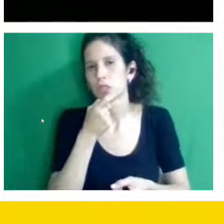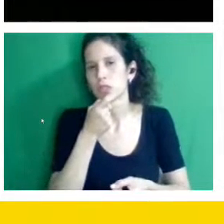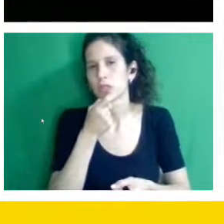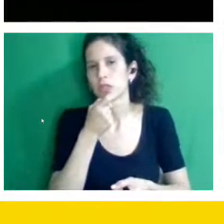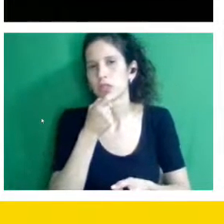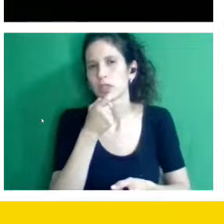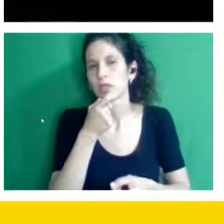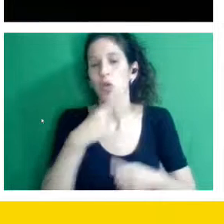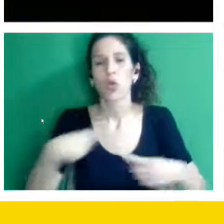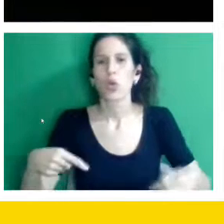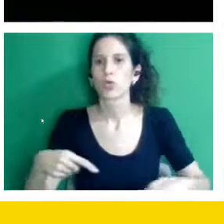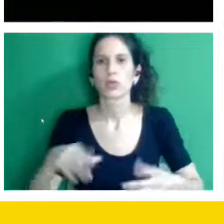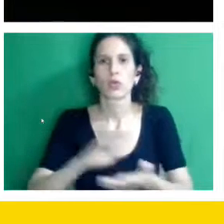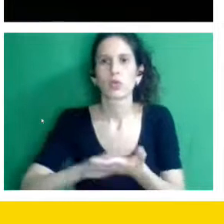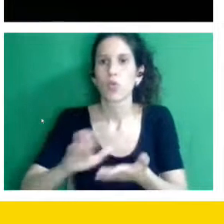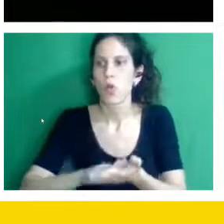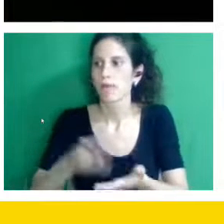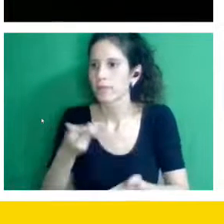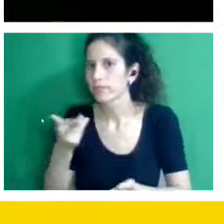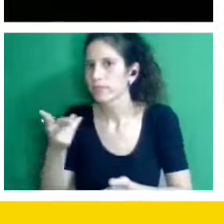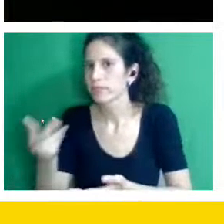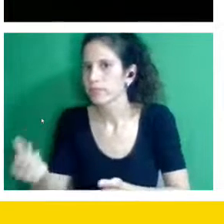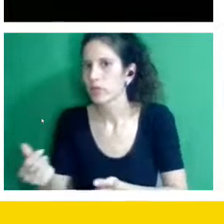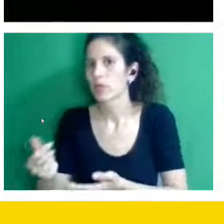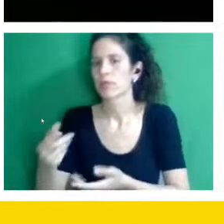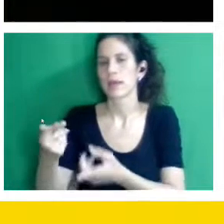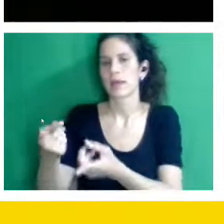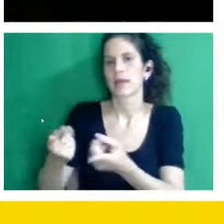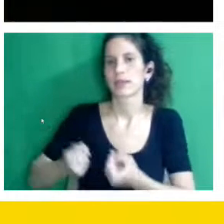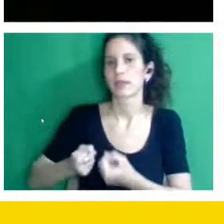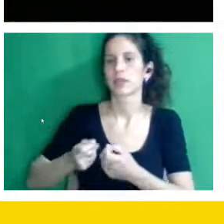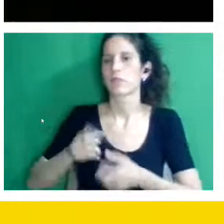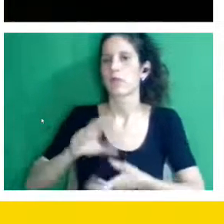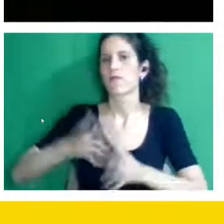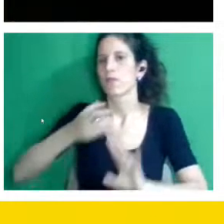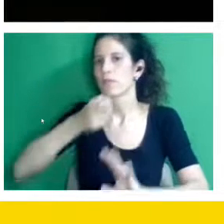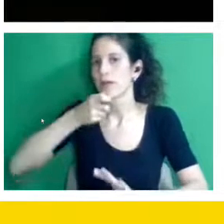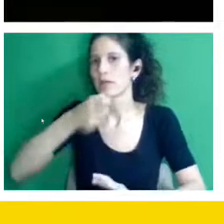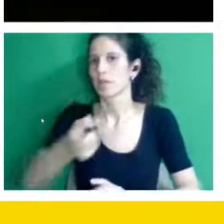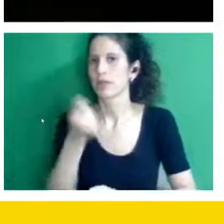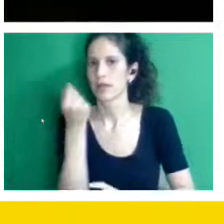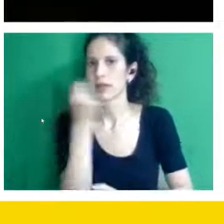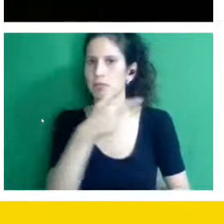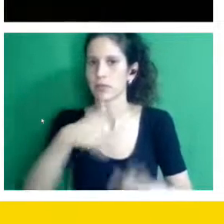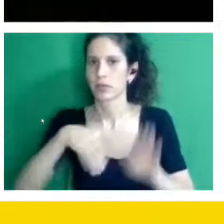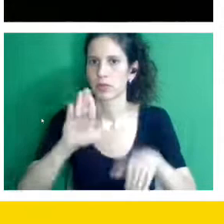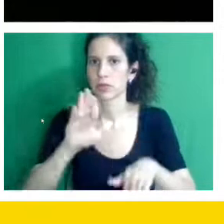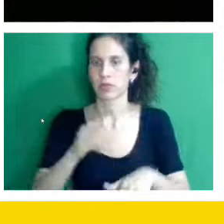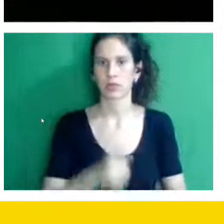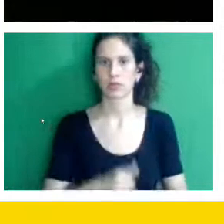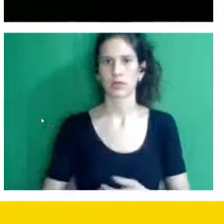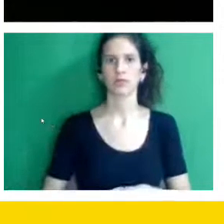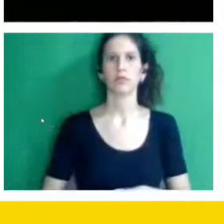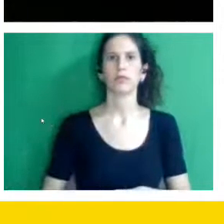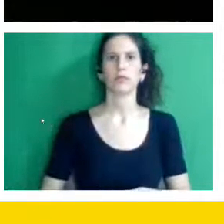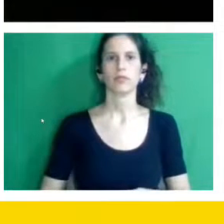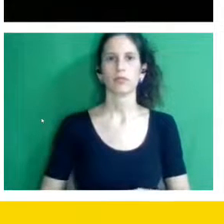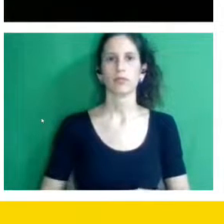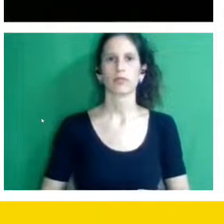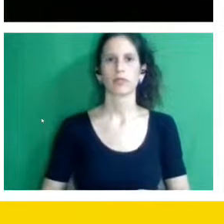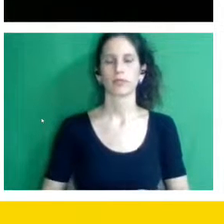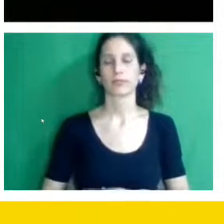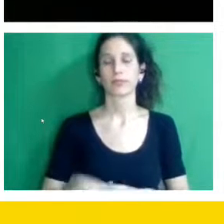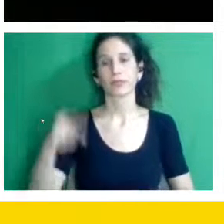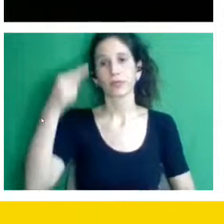para, en el fondo, mejorar mi respuesta. Obviamente, no lo dije, pero debajo de la accesibilidad universal está la